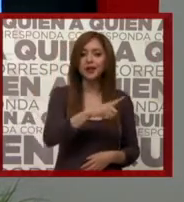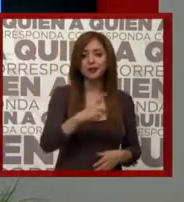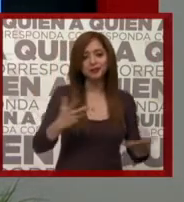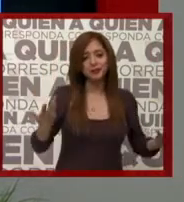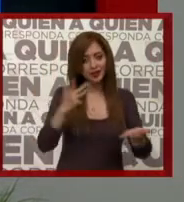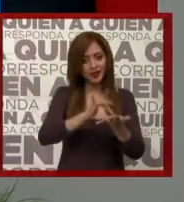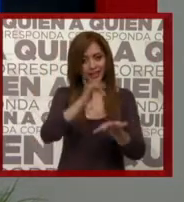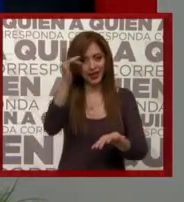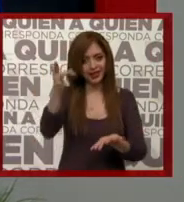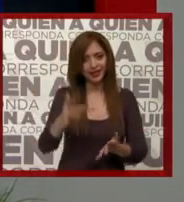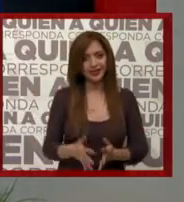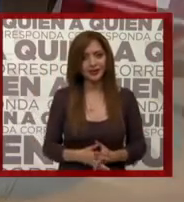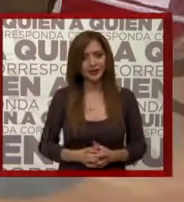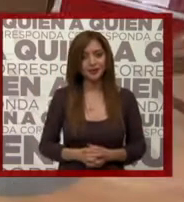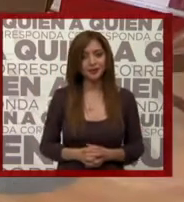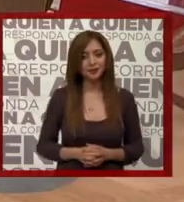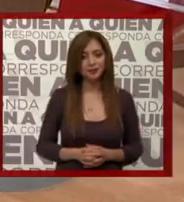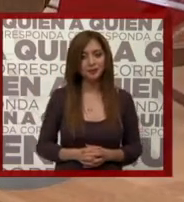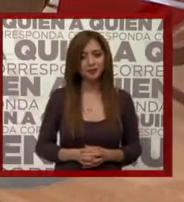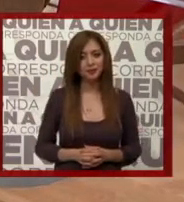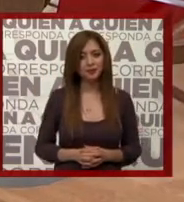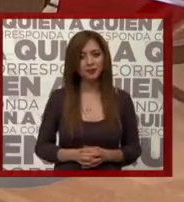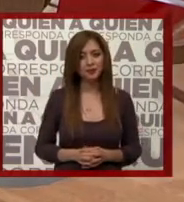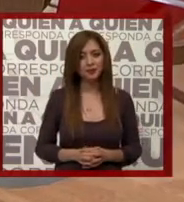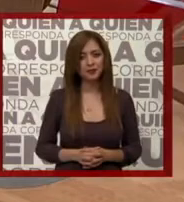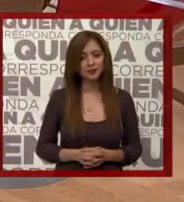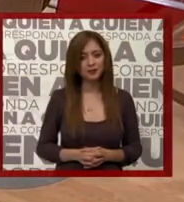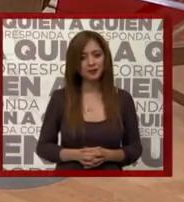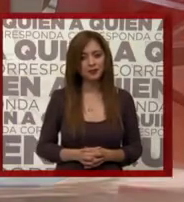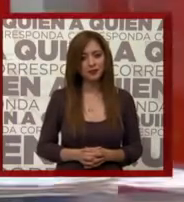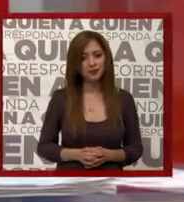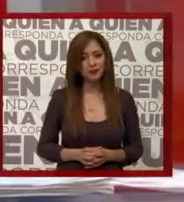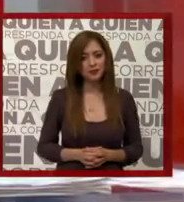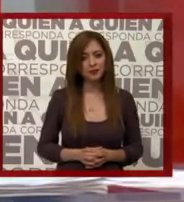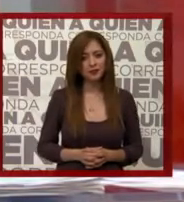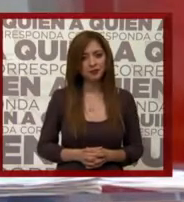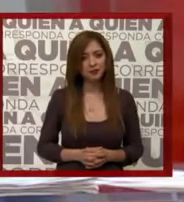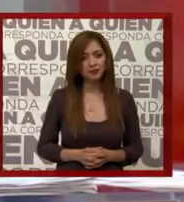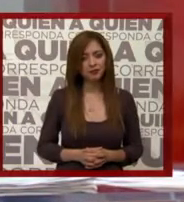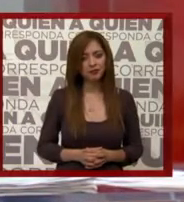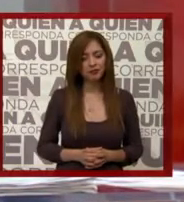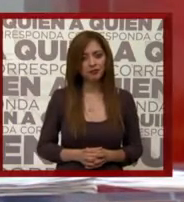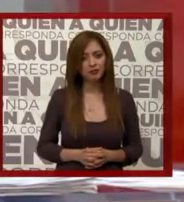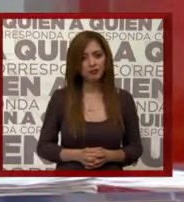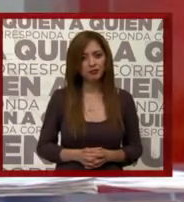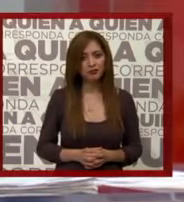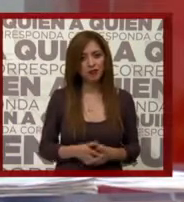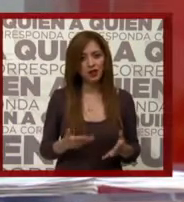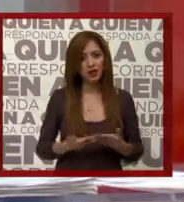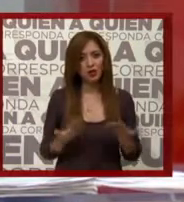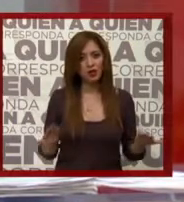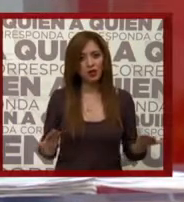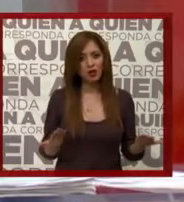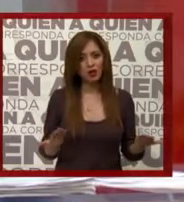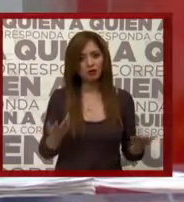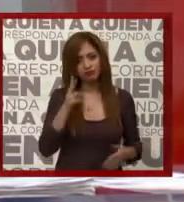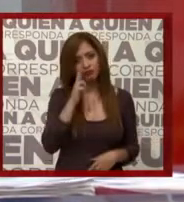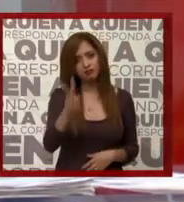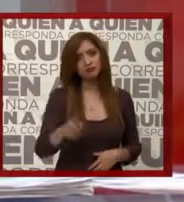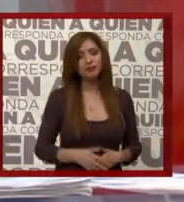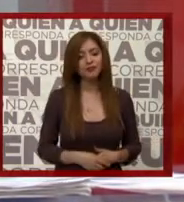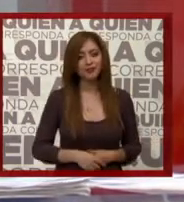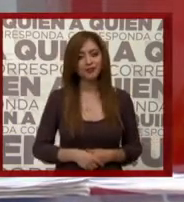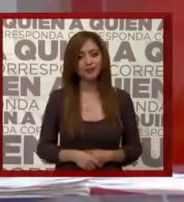Gracias, mi amables. A ver, vamos con esto que nos... ¿Mandé? Lo he hecho en TV Azteca, señor. Vamos con... Pues vamos. Hecho.